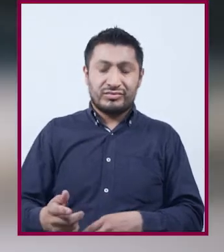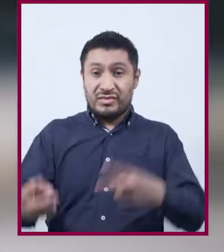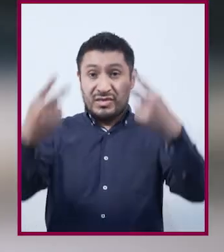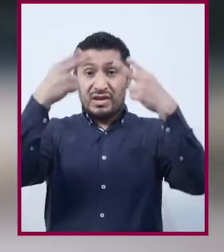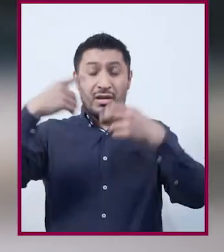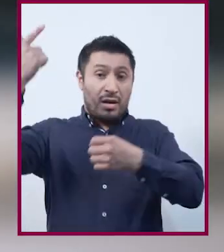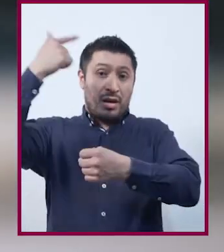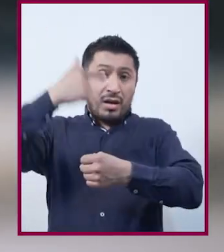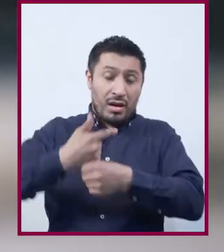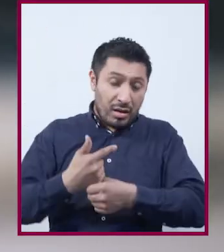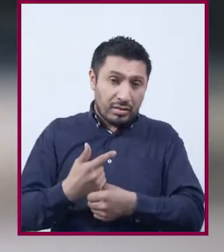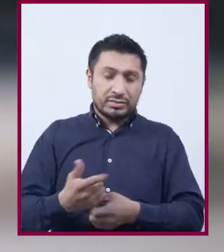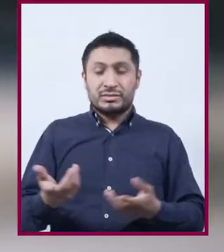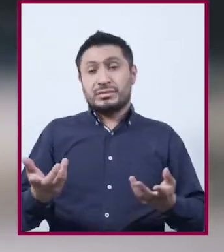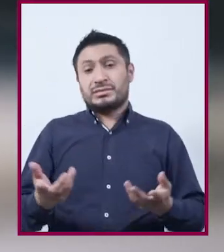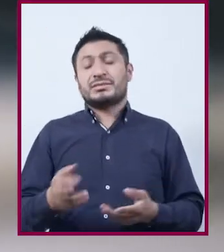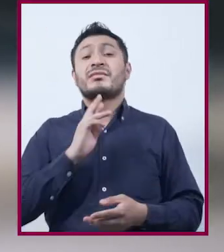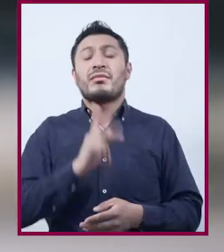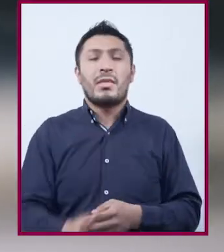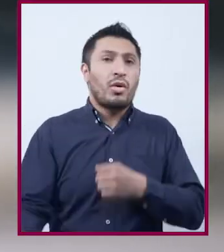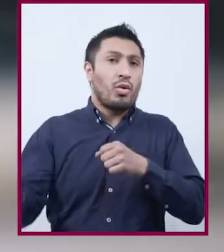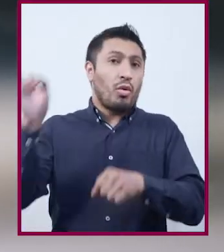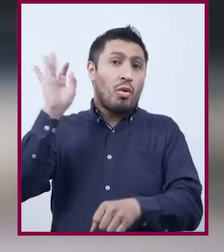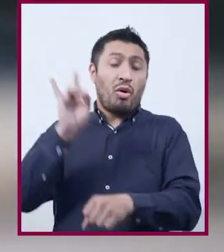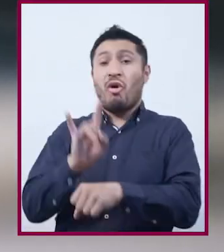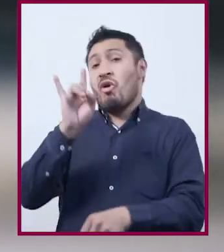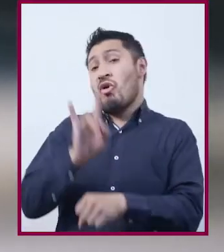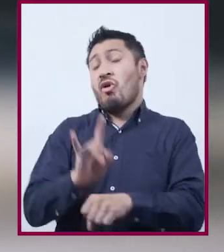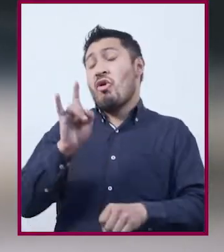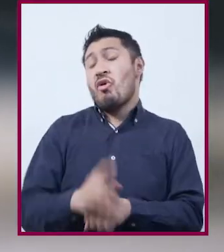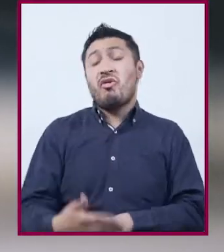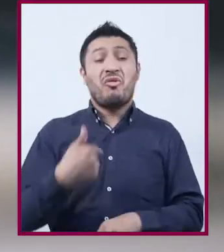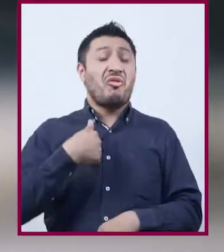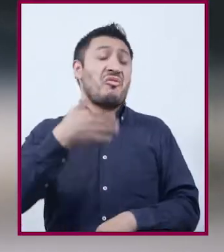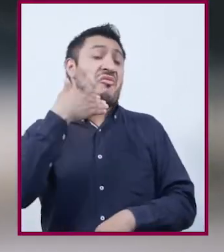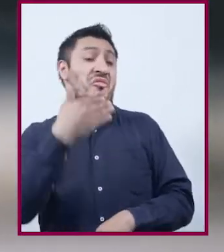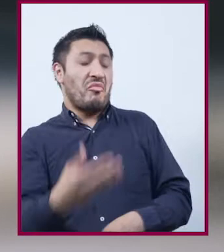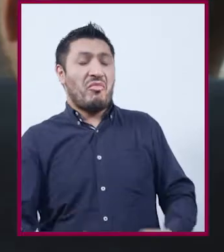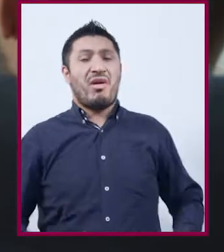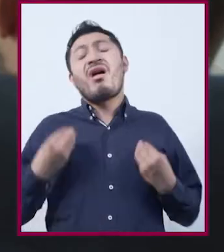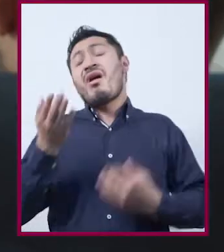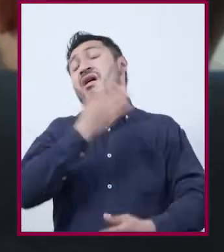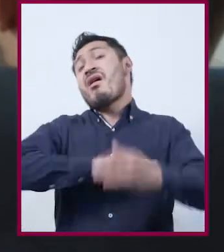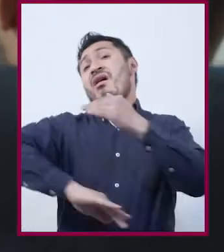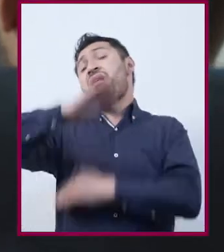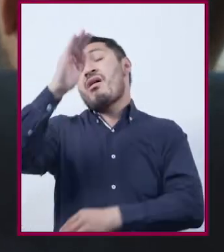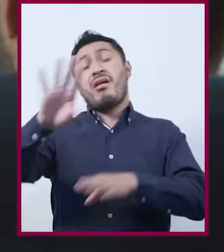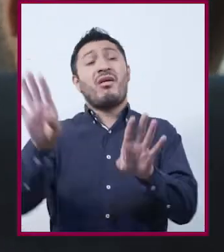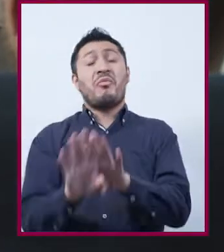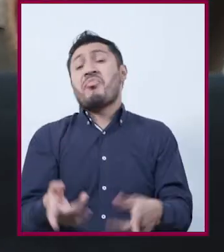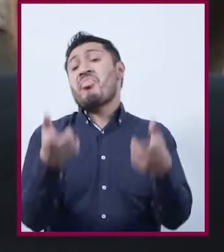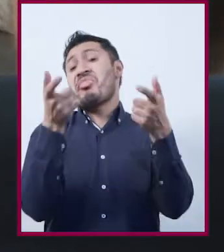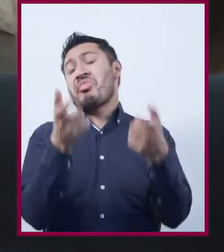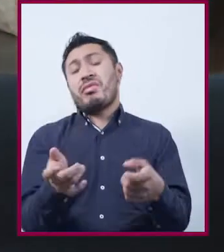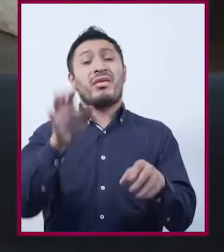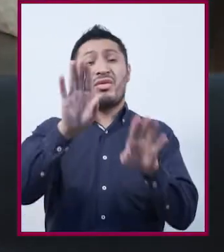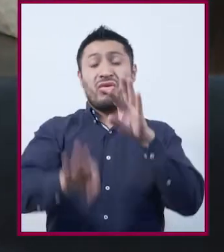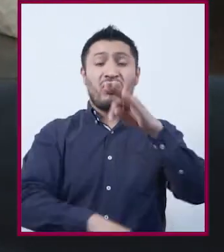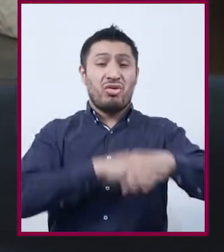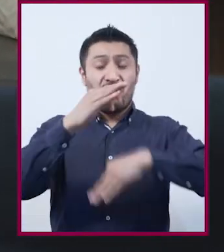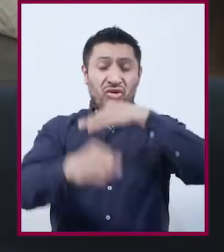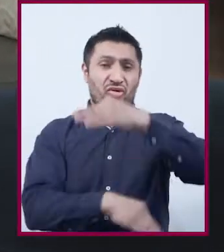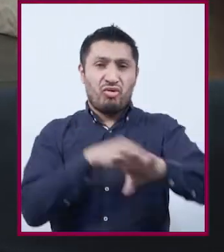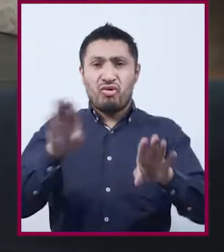muchas formas y estrategias como filtros, consumismo, clases de superación personal y varias cosas más, todas ellas destinadas a tapar